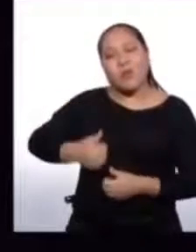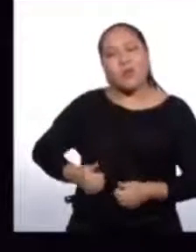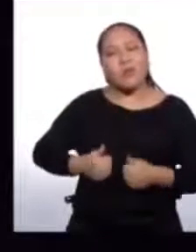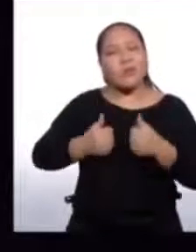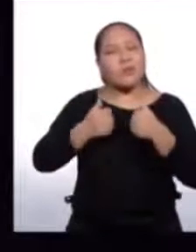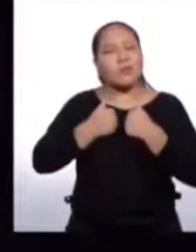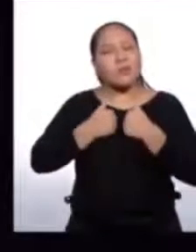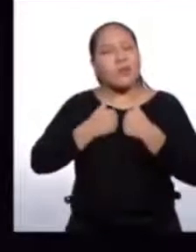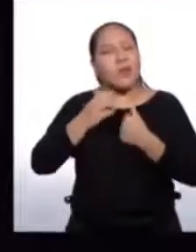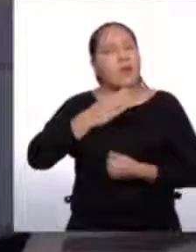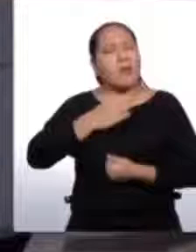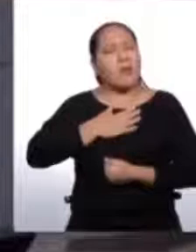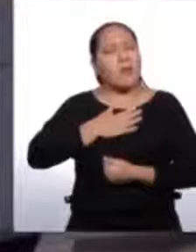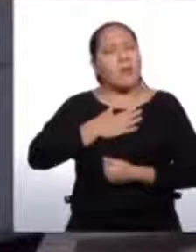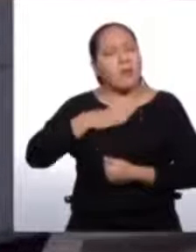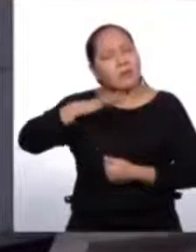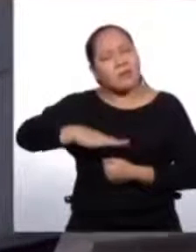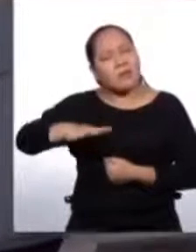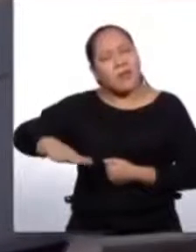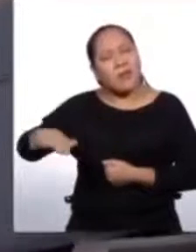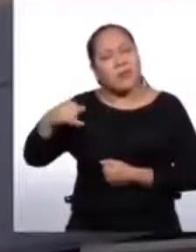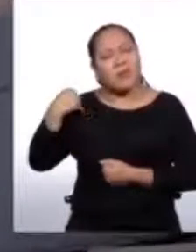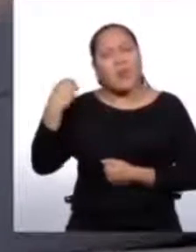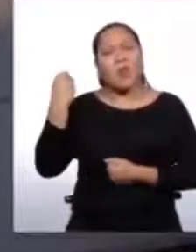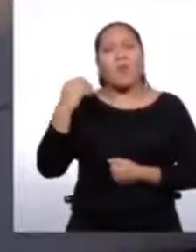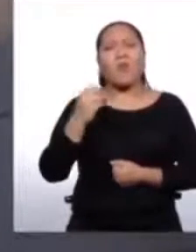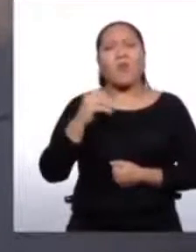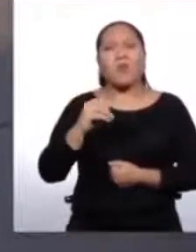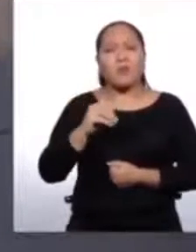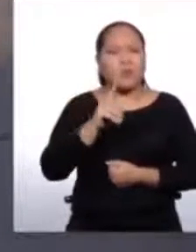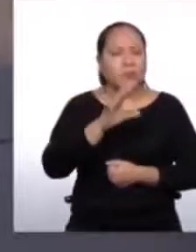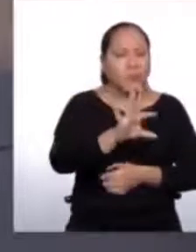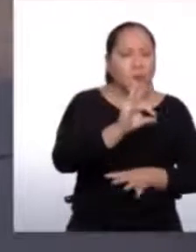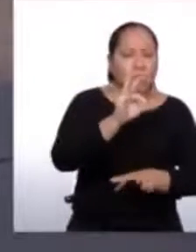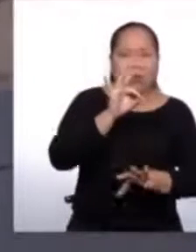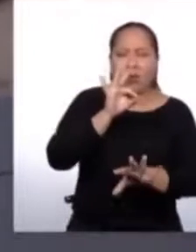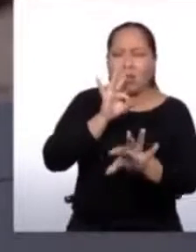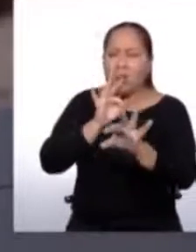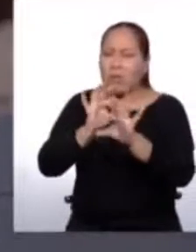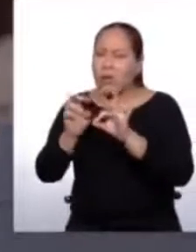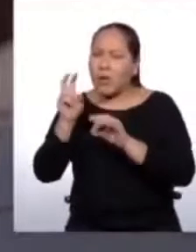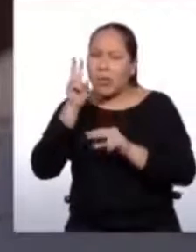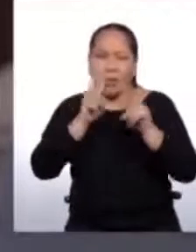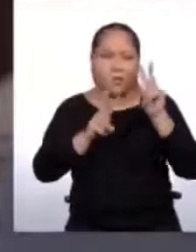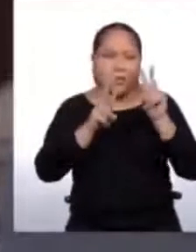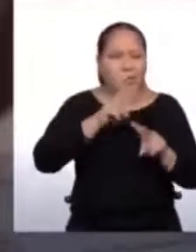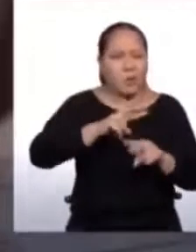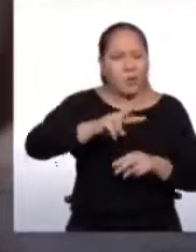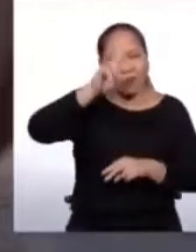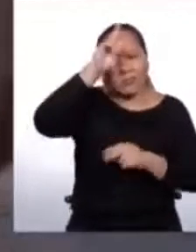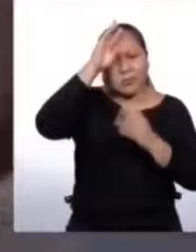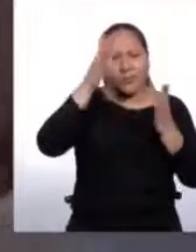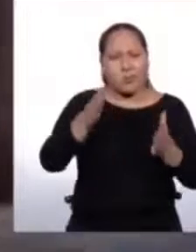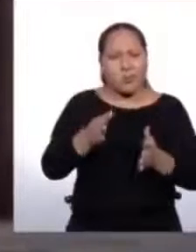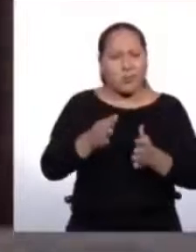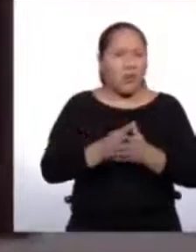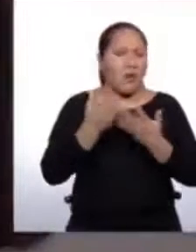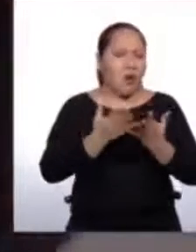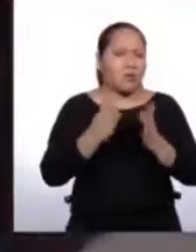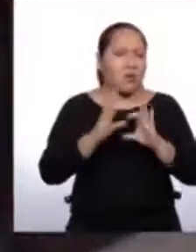juventud, intentando captar a los oscuros habitantes limeños y sus ilusiones frustradas, escenas de la vida